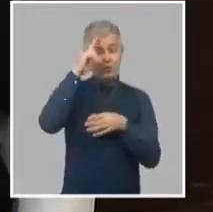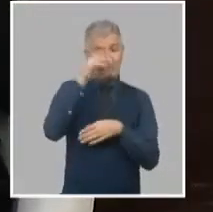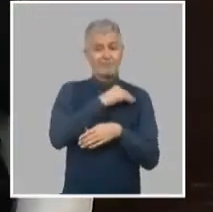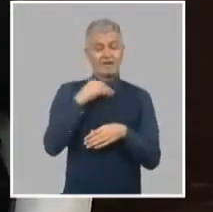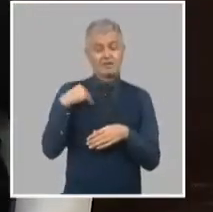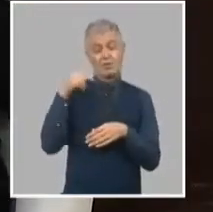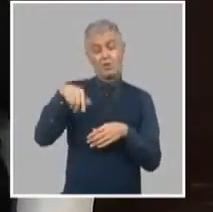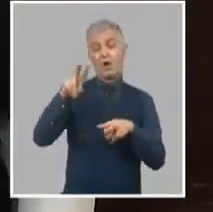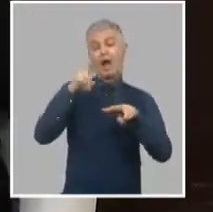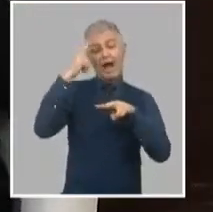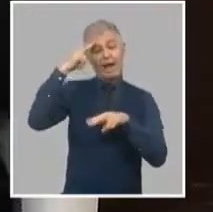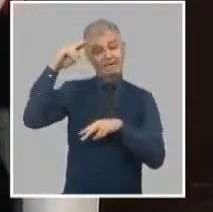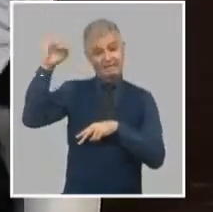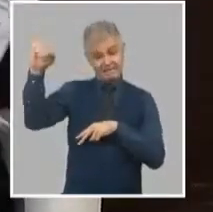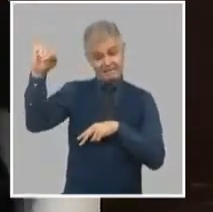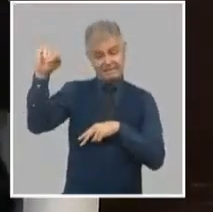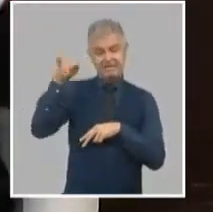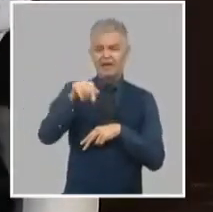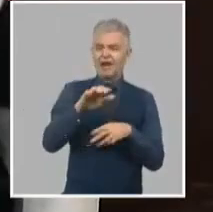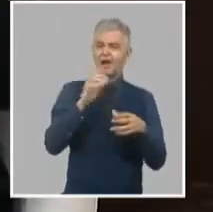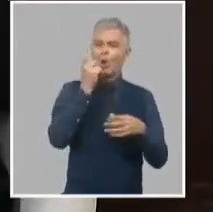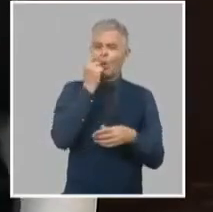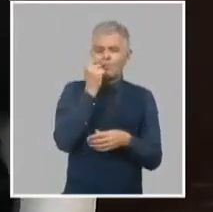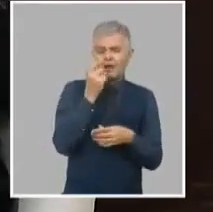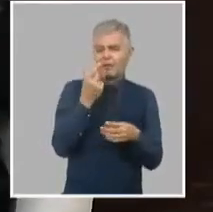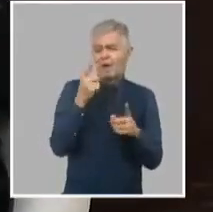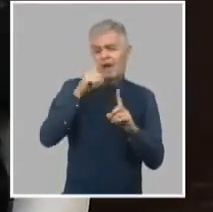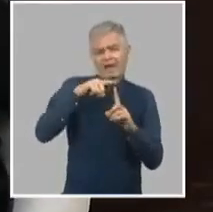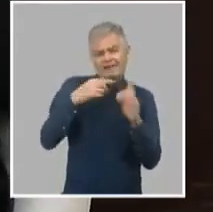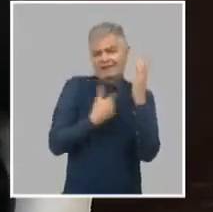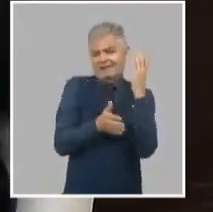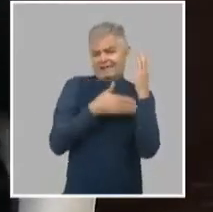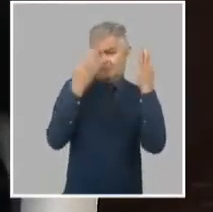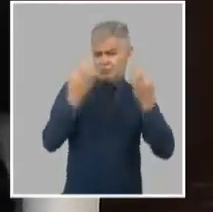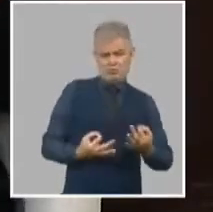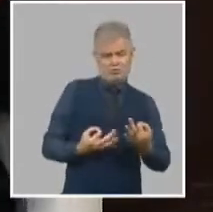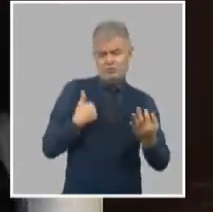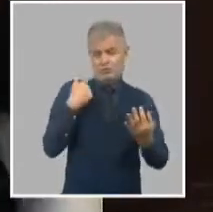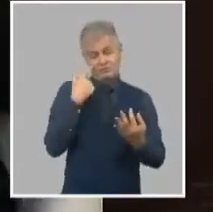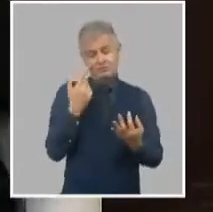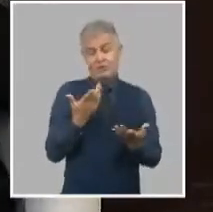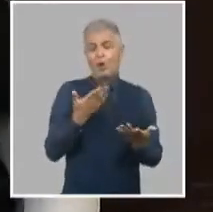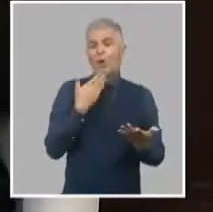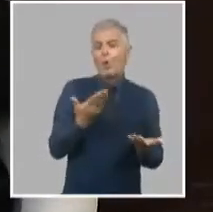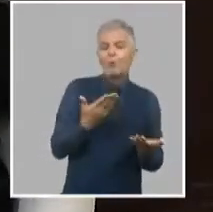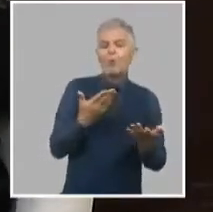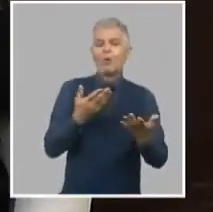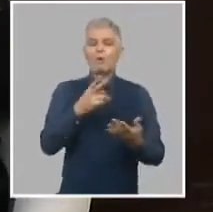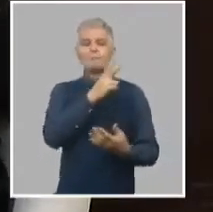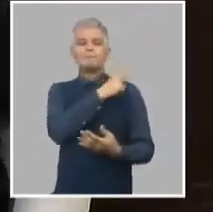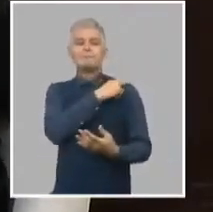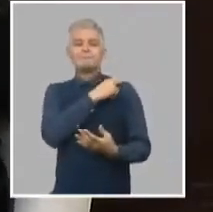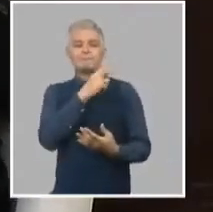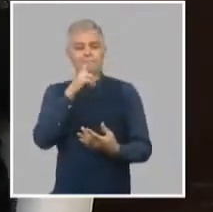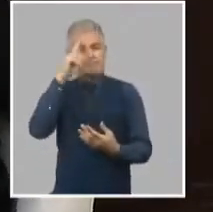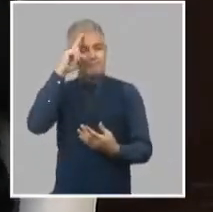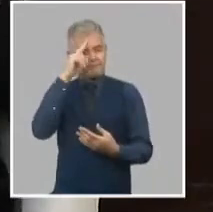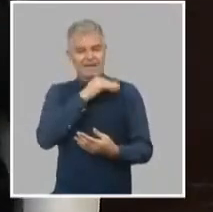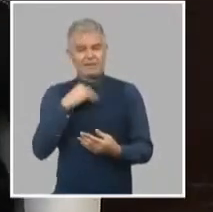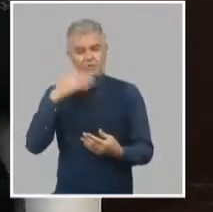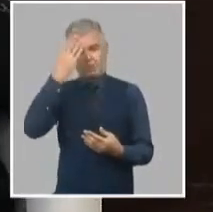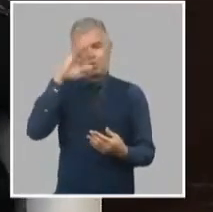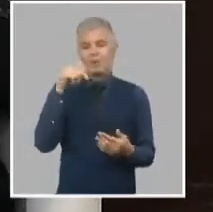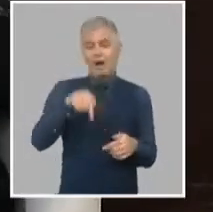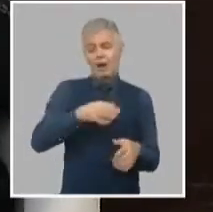amigo también y ejemplo, testimonio de lo que son los médicos cubanos, ahora en este recuento por los 15